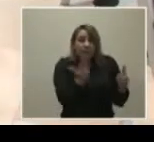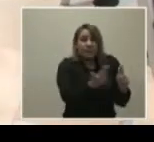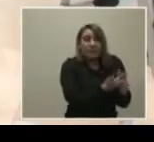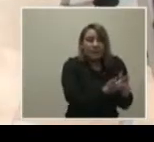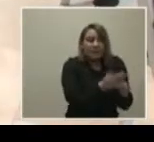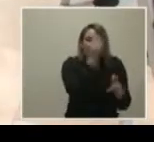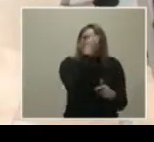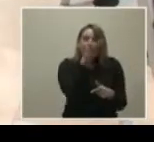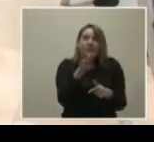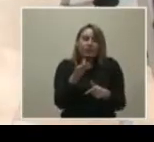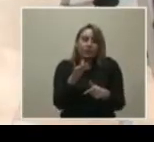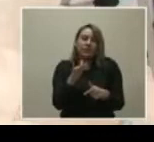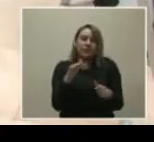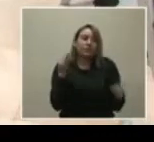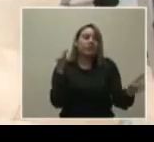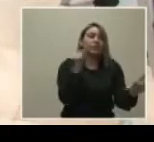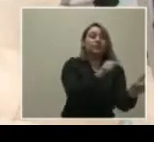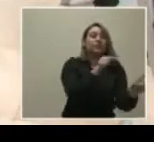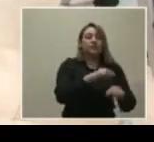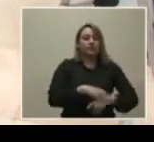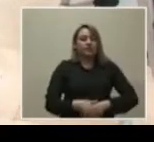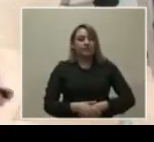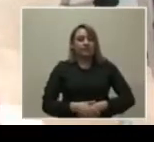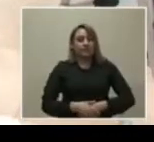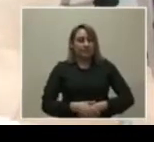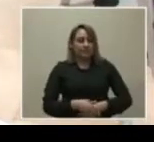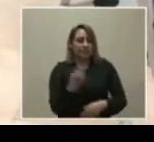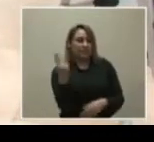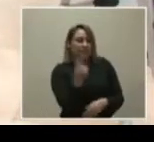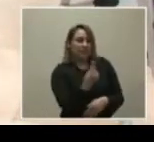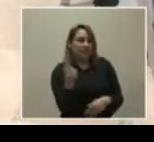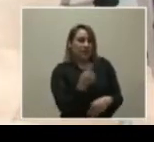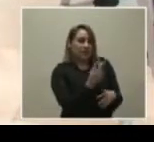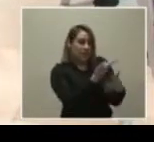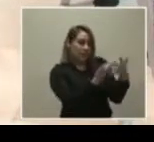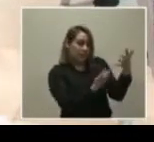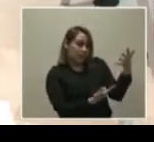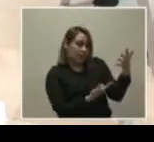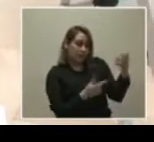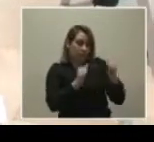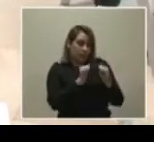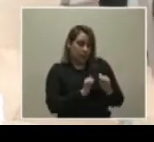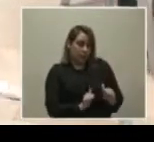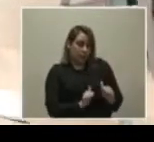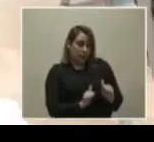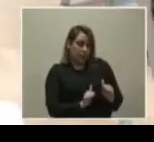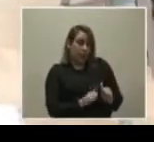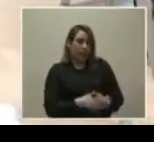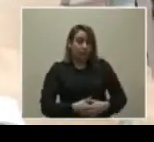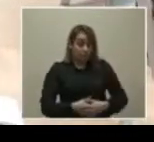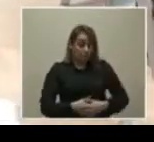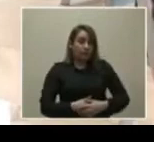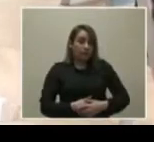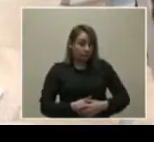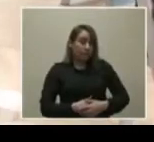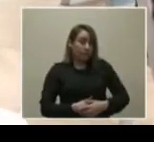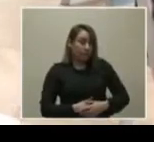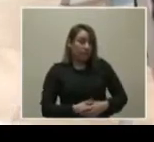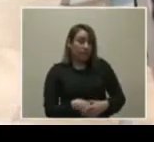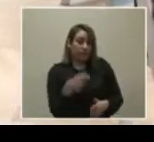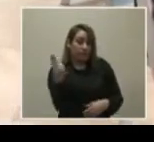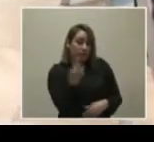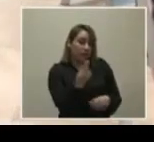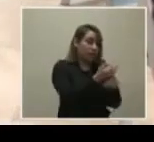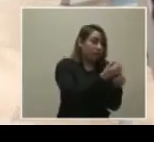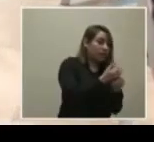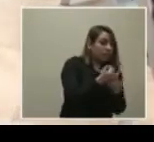a quién ella señalaba, serían de alguna forma requeridos por parte de las autoridades. ¿Ese litigio sí forma parte, sí lo están indagando